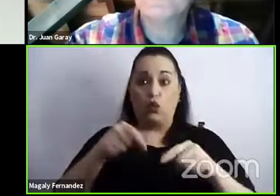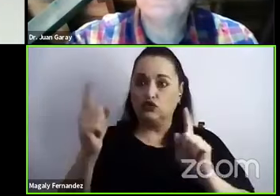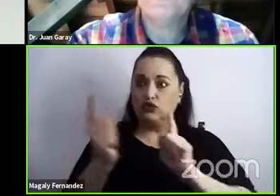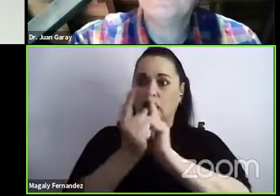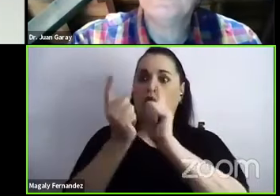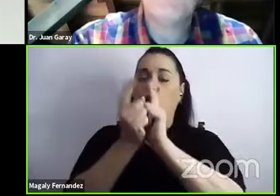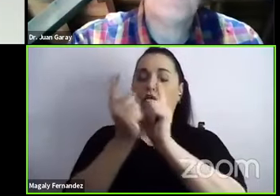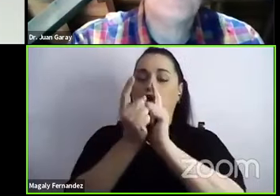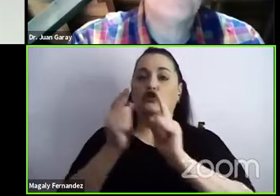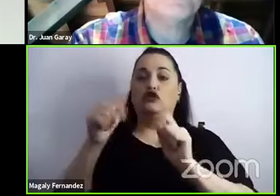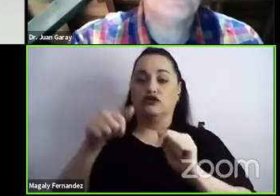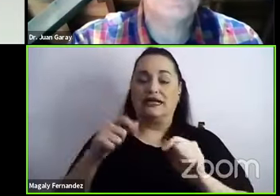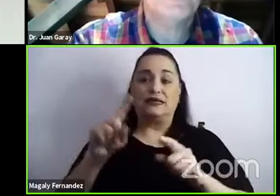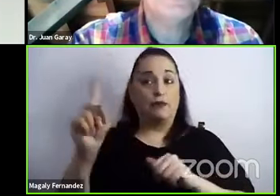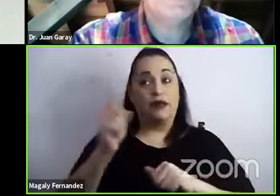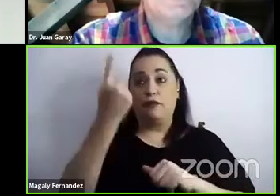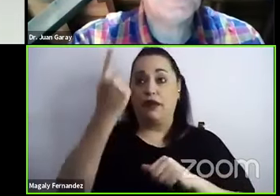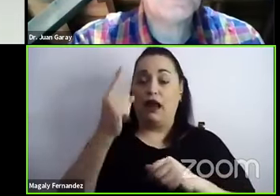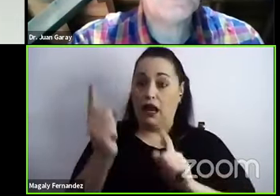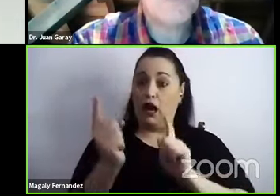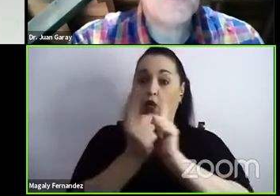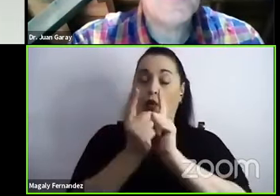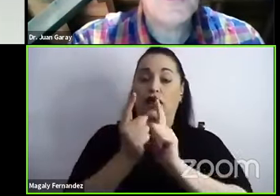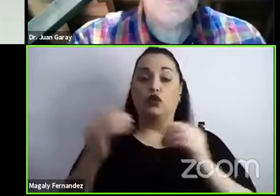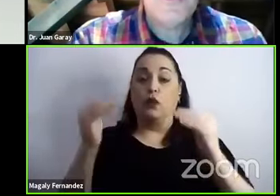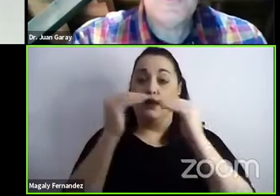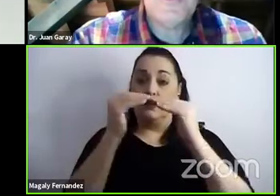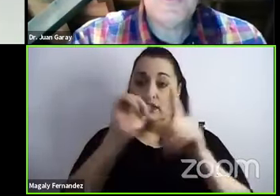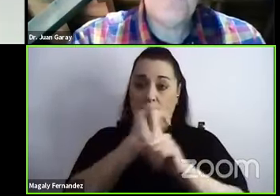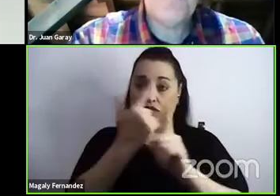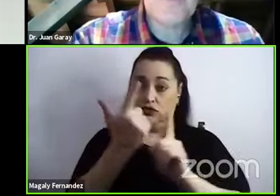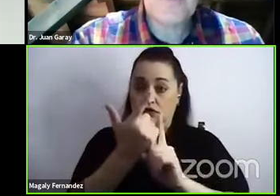jornadas de este primer encuentro de equidad social,